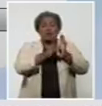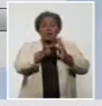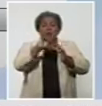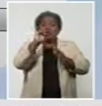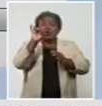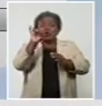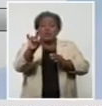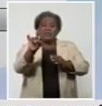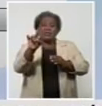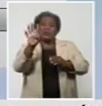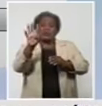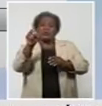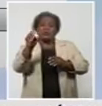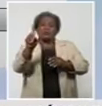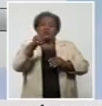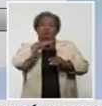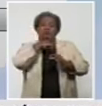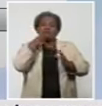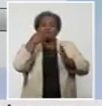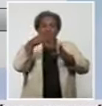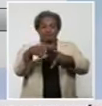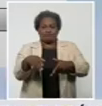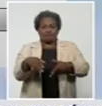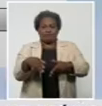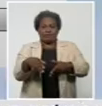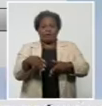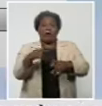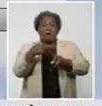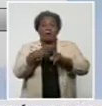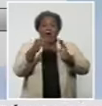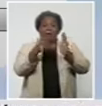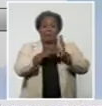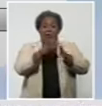398.941 fallecidos, para una letalidad de